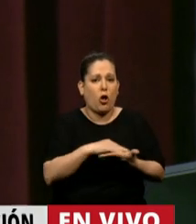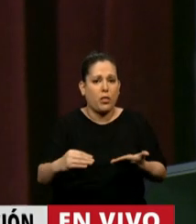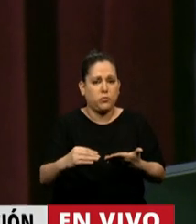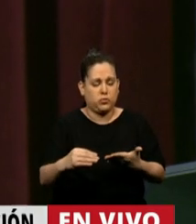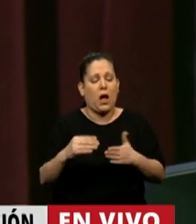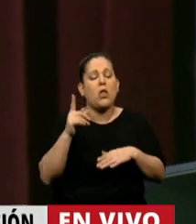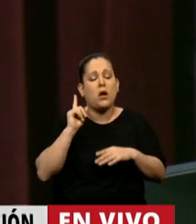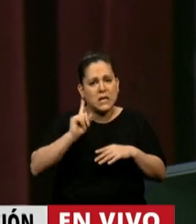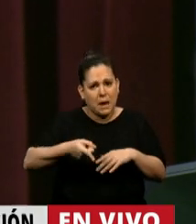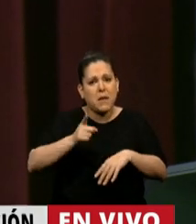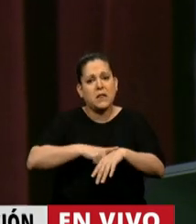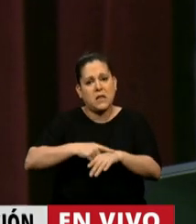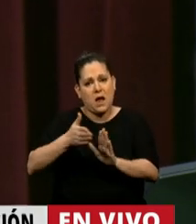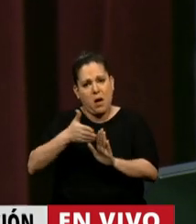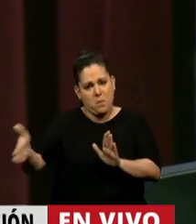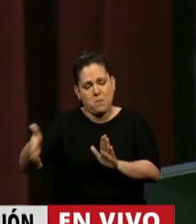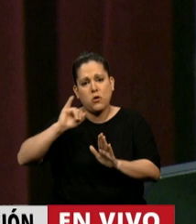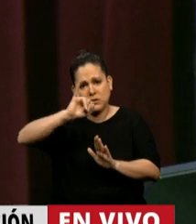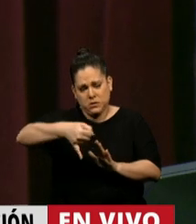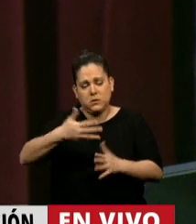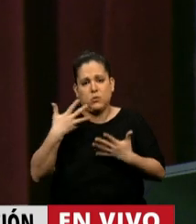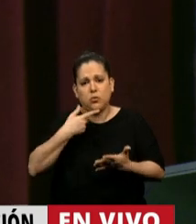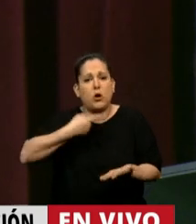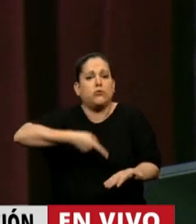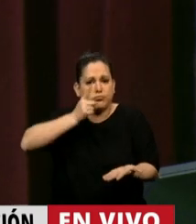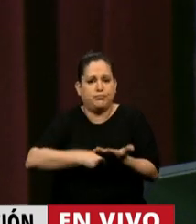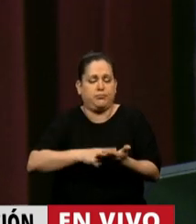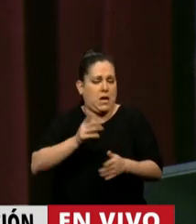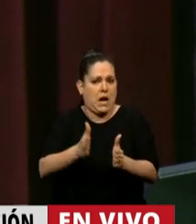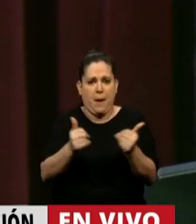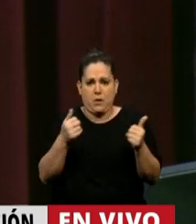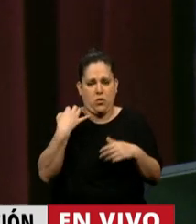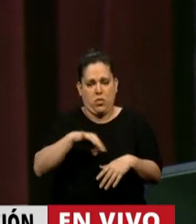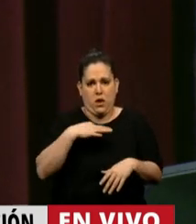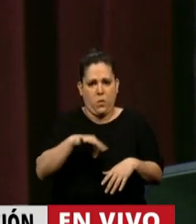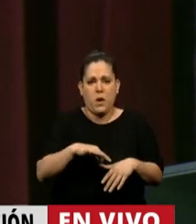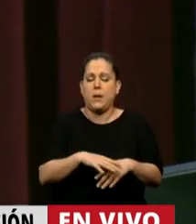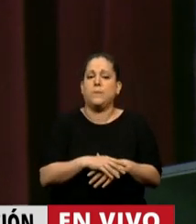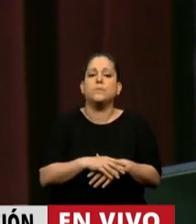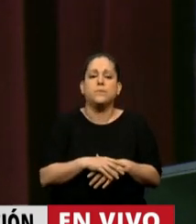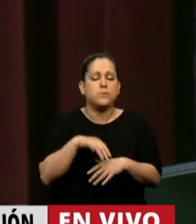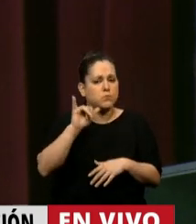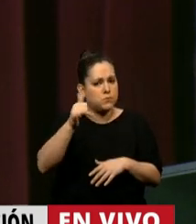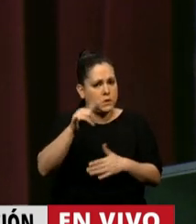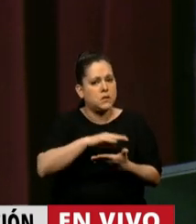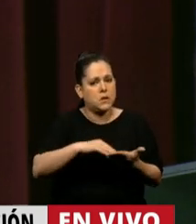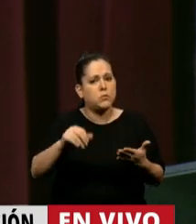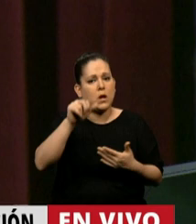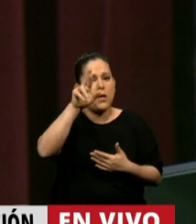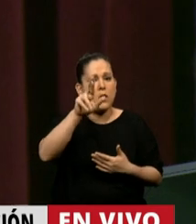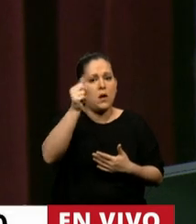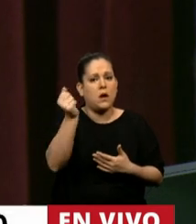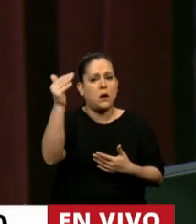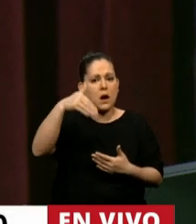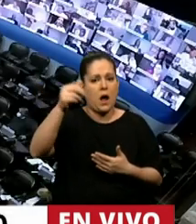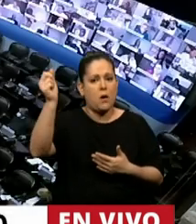pero desde ya que le podemos poner plazo a la resolución sí diputado Ramón que de